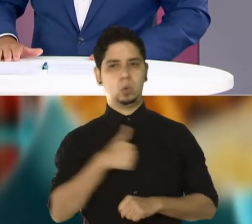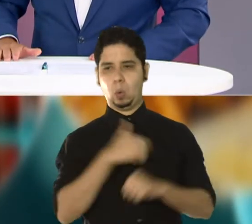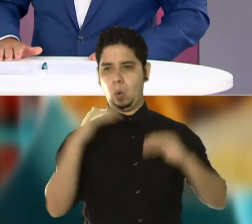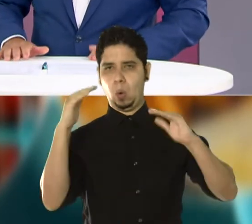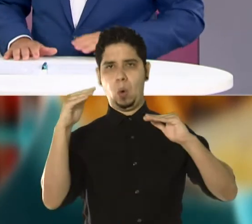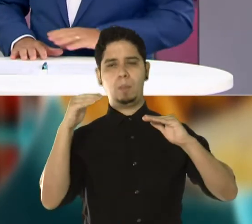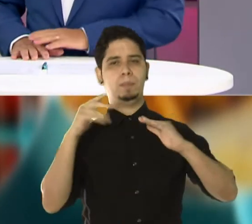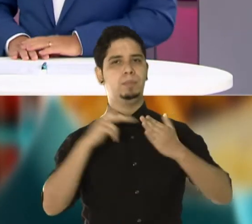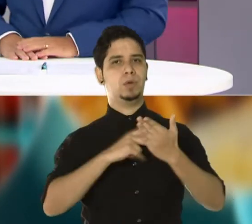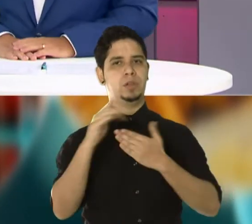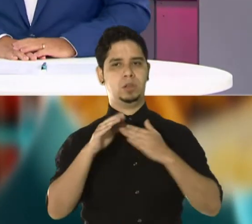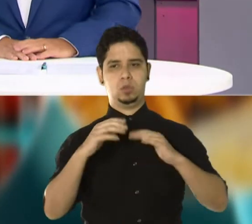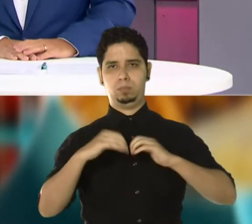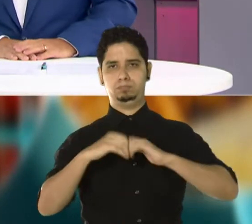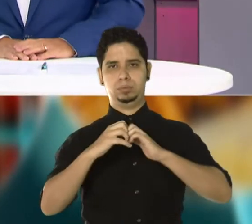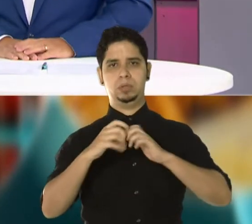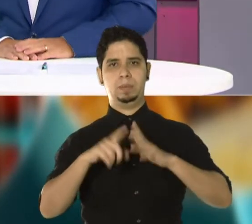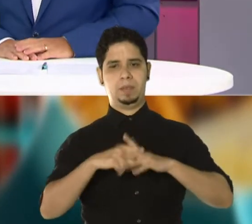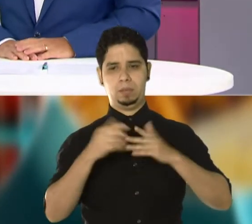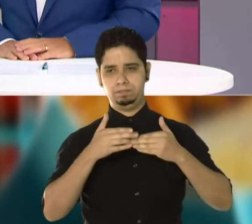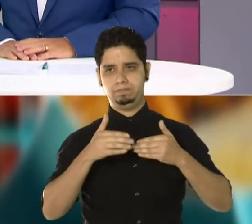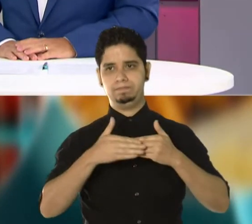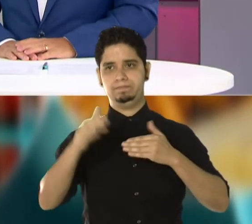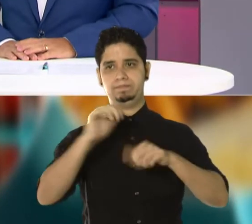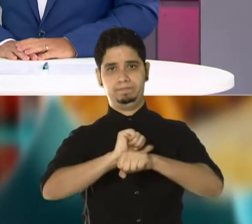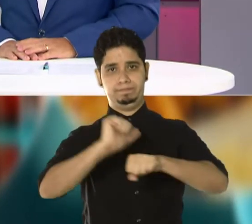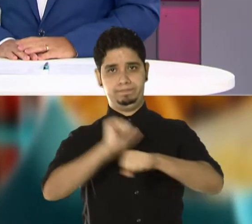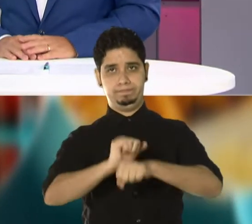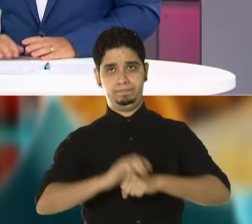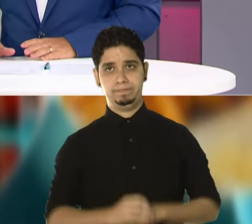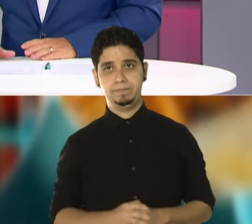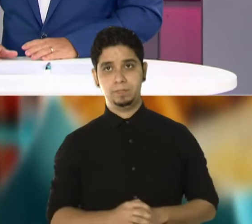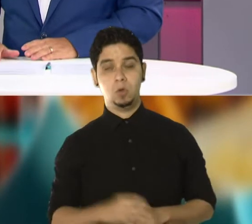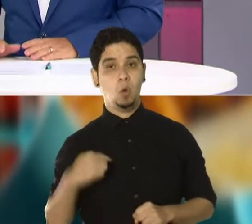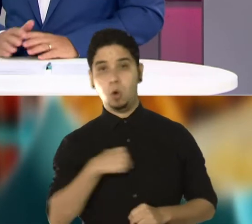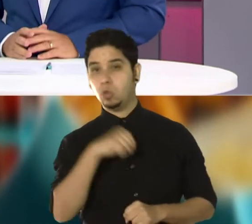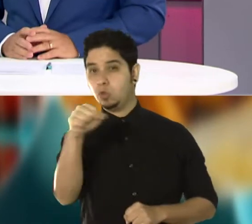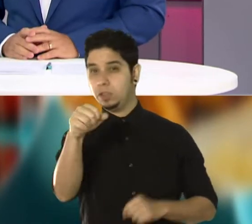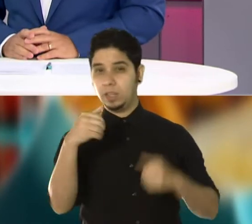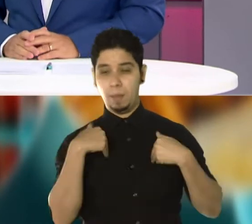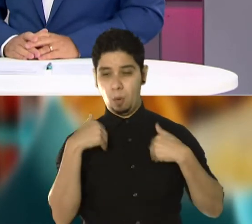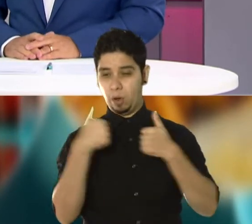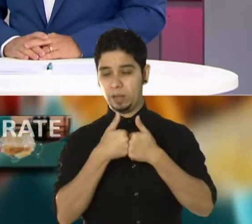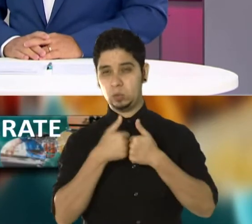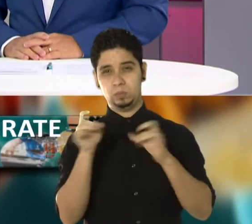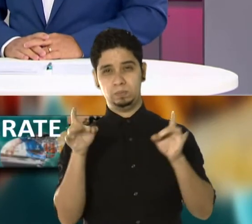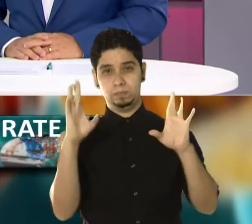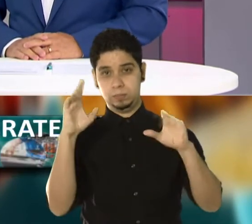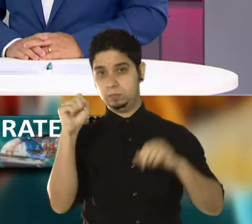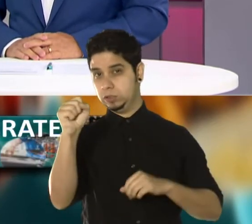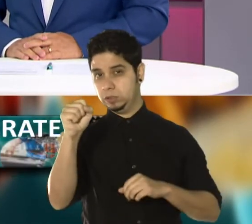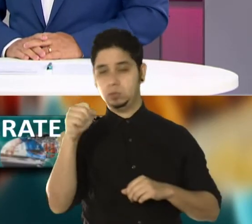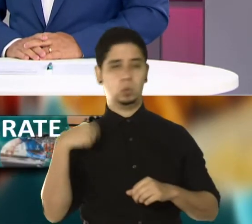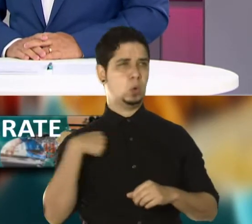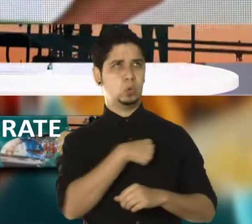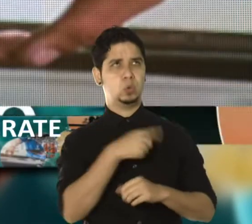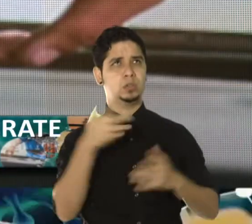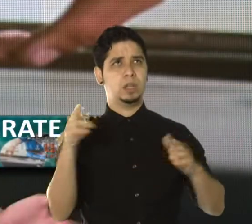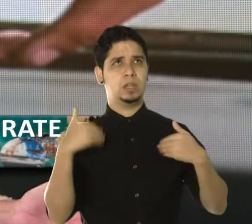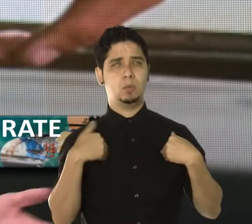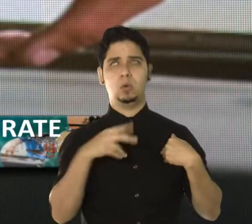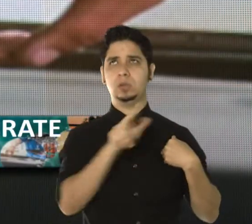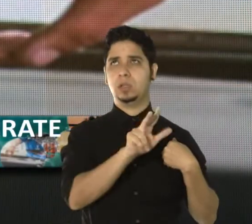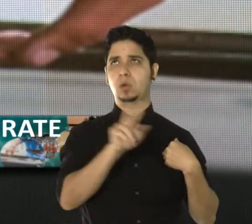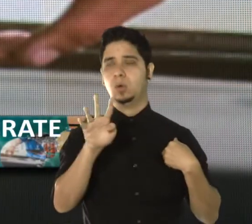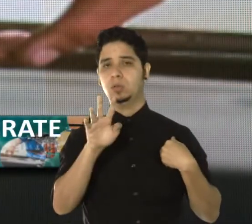construcción ya adjudicados y comenzados. Sí, tenemos unos retos grandísimos. Llevamos ya básicamente 3 o 4 años en